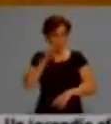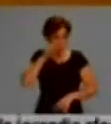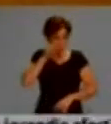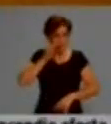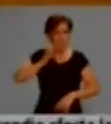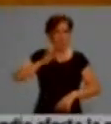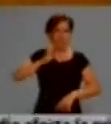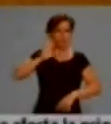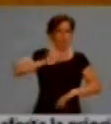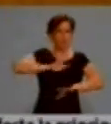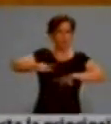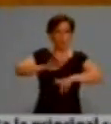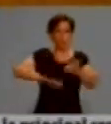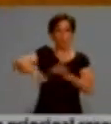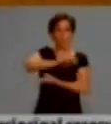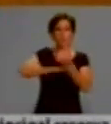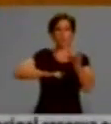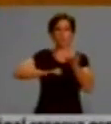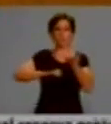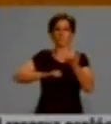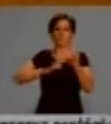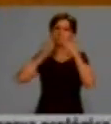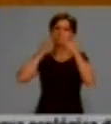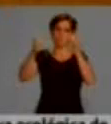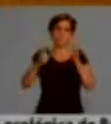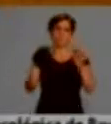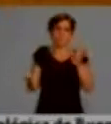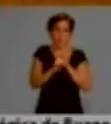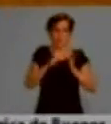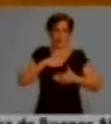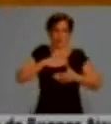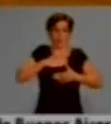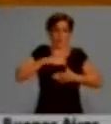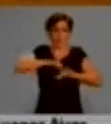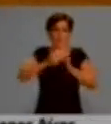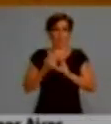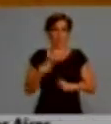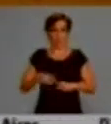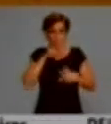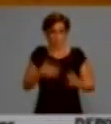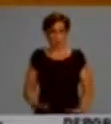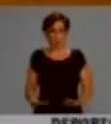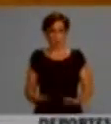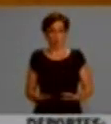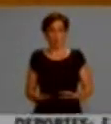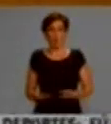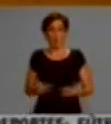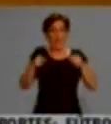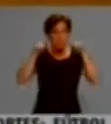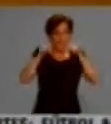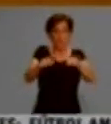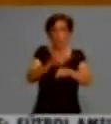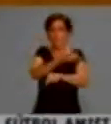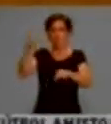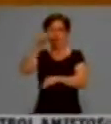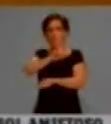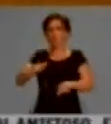se ha demostrado que es inherente a este sistema económico y político. Y eso es lo que la ciudadanía no